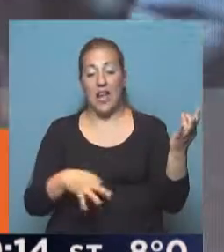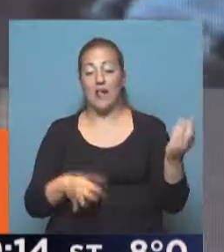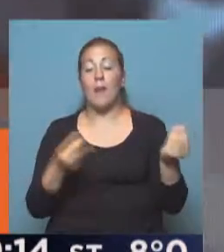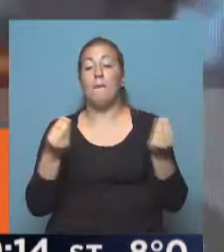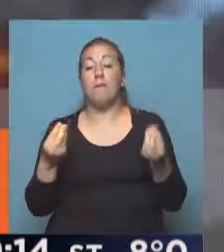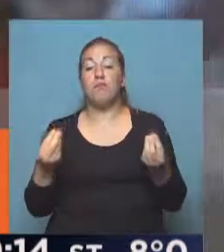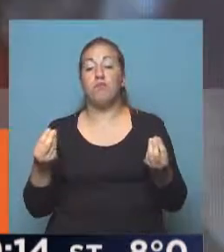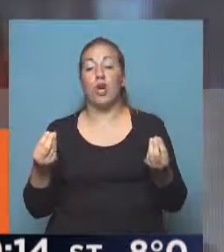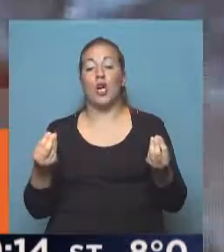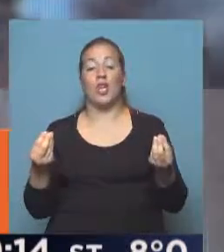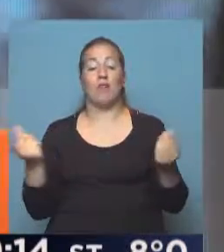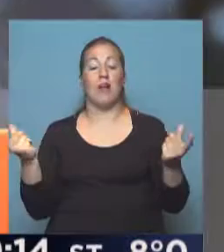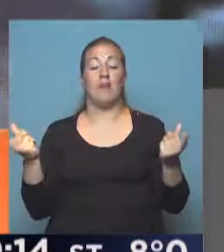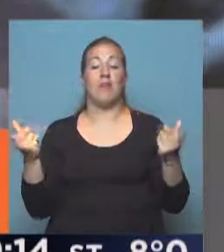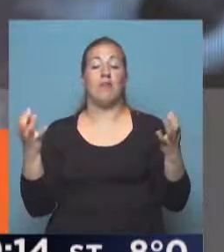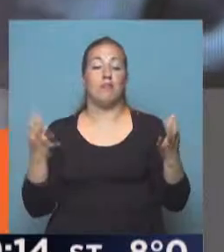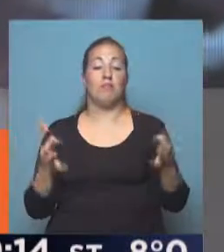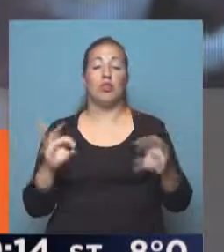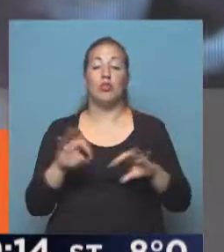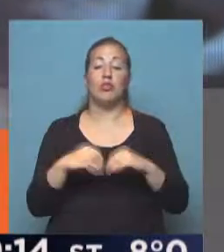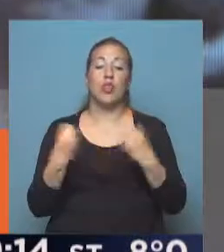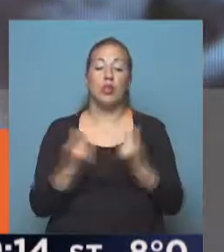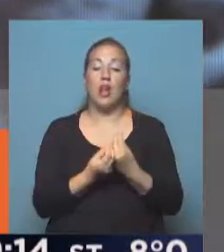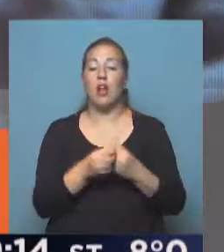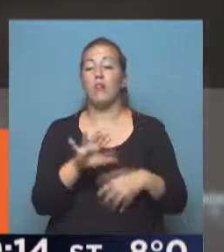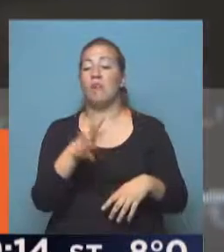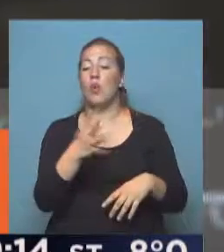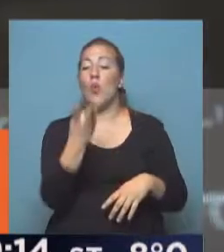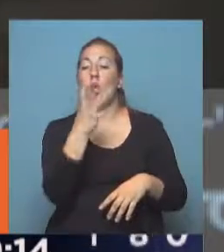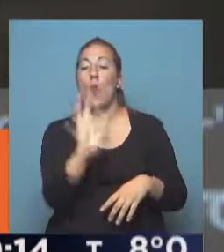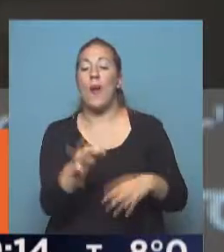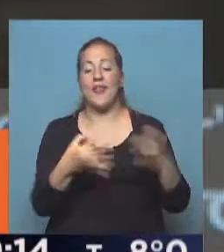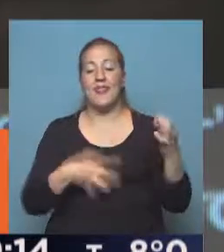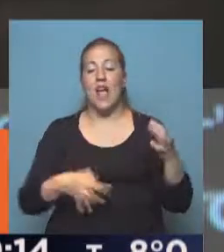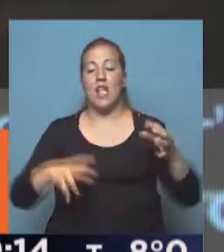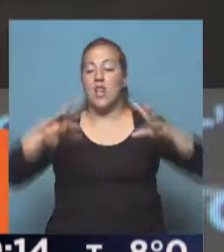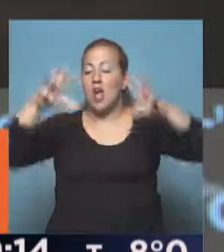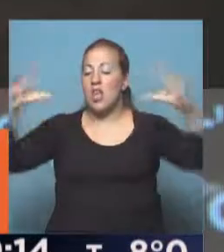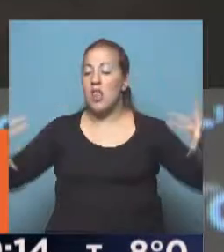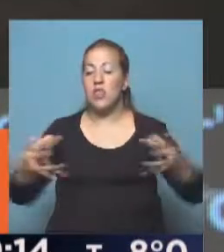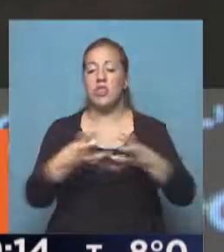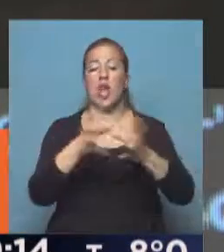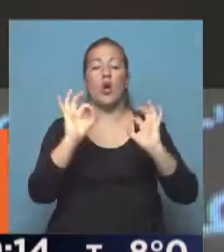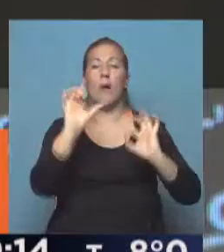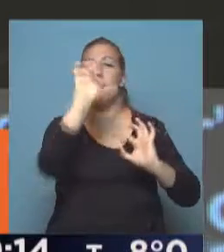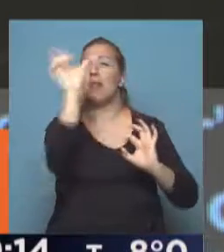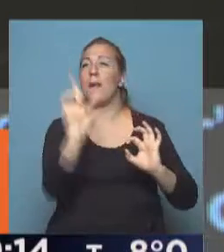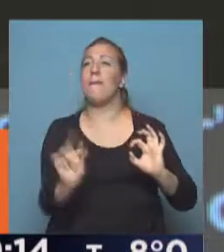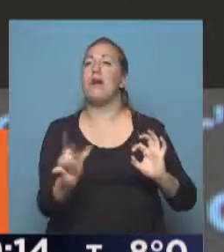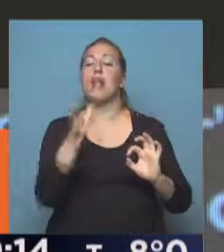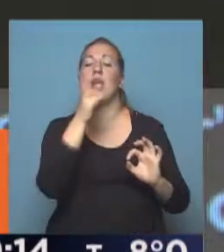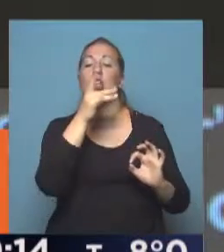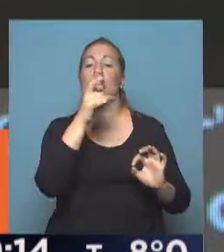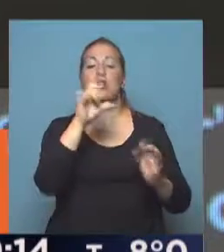se reúnen aproximadamente 40 guitarristas de nuestro país y de unos 14 países